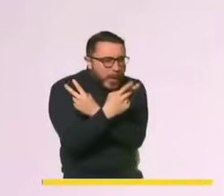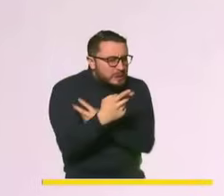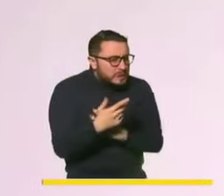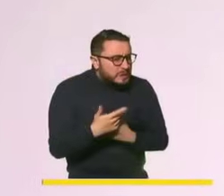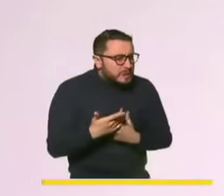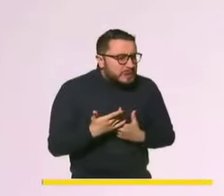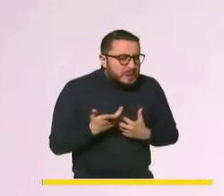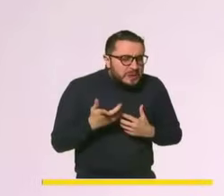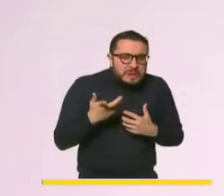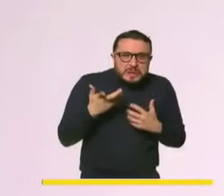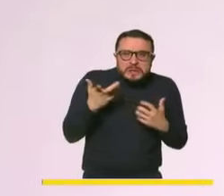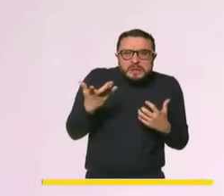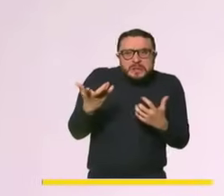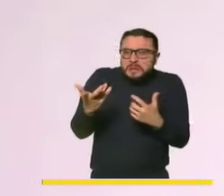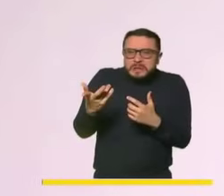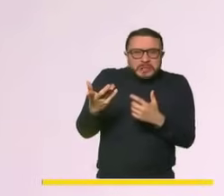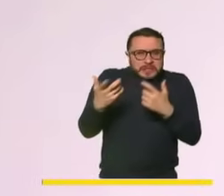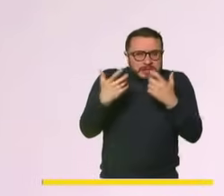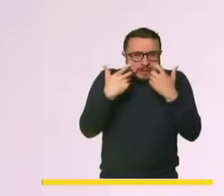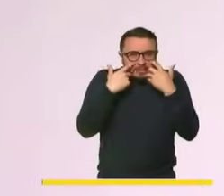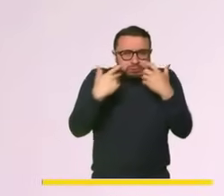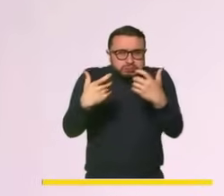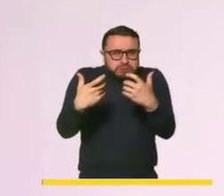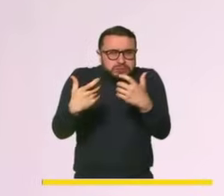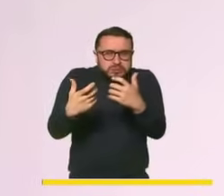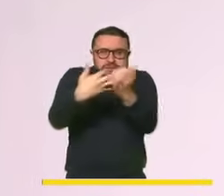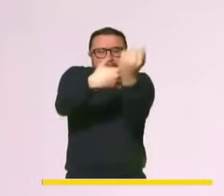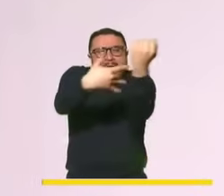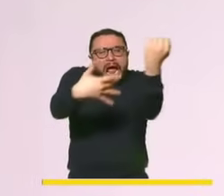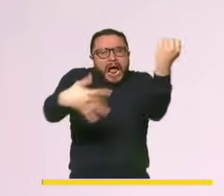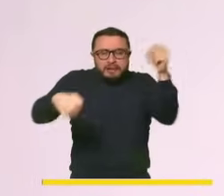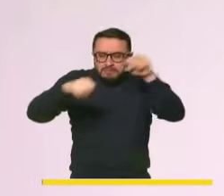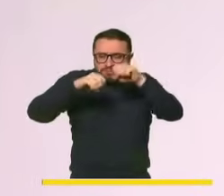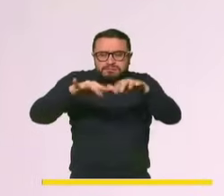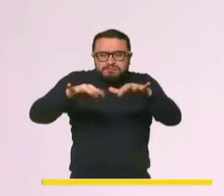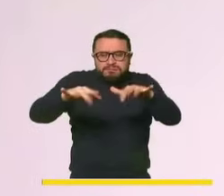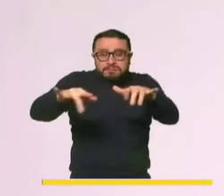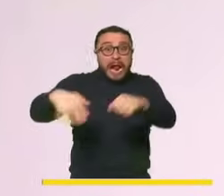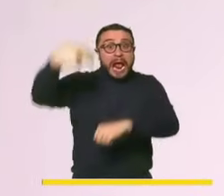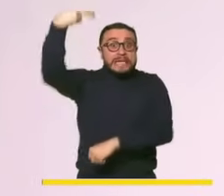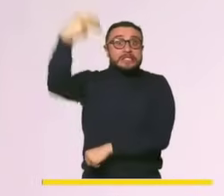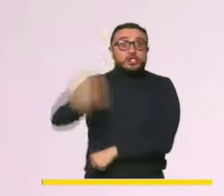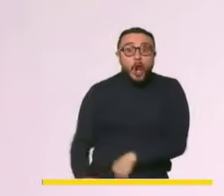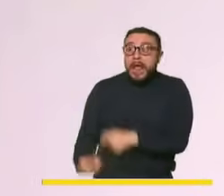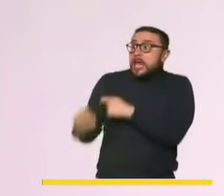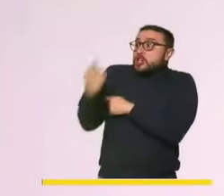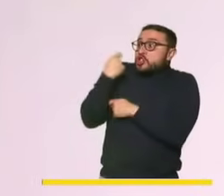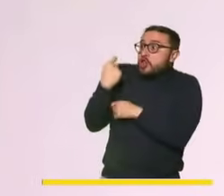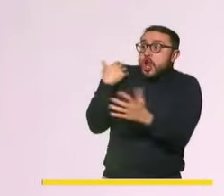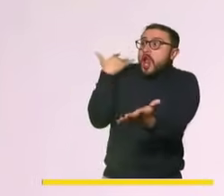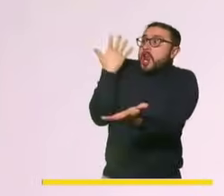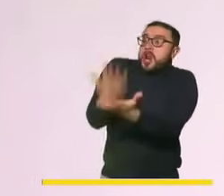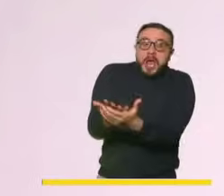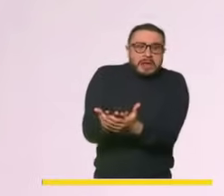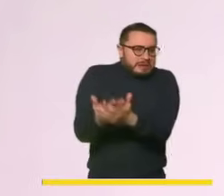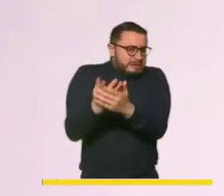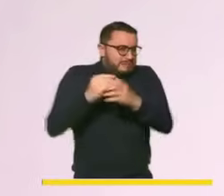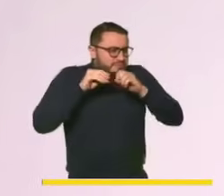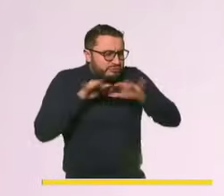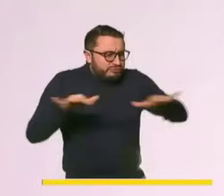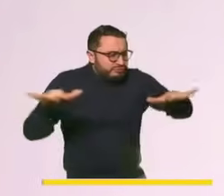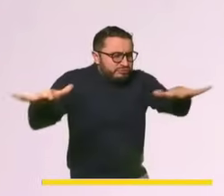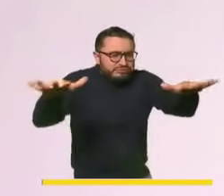que precisamente ha anegado de sangre la historia contemporánea, la historia